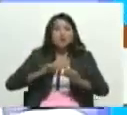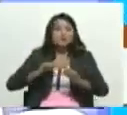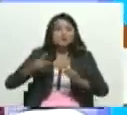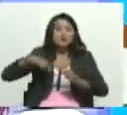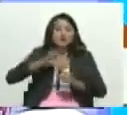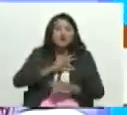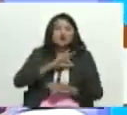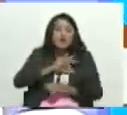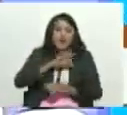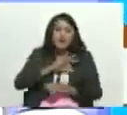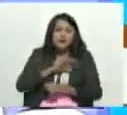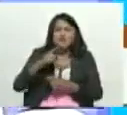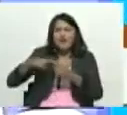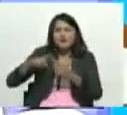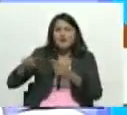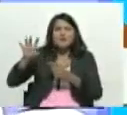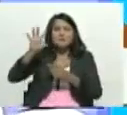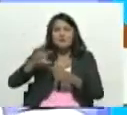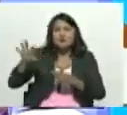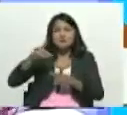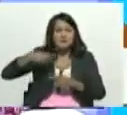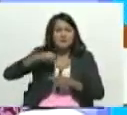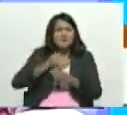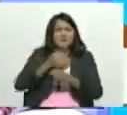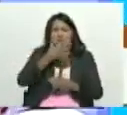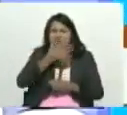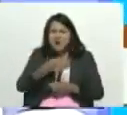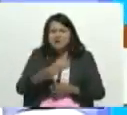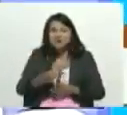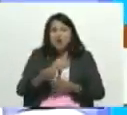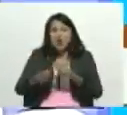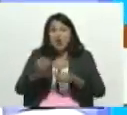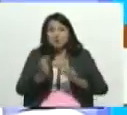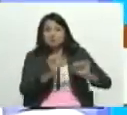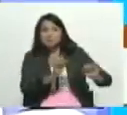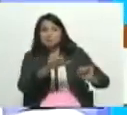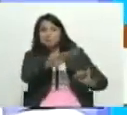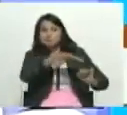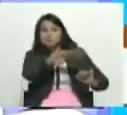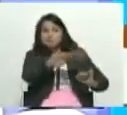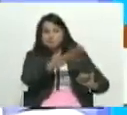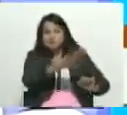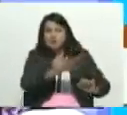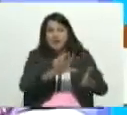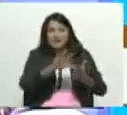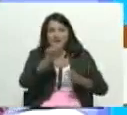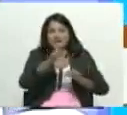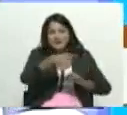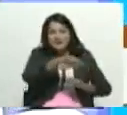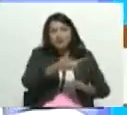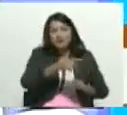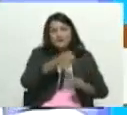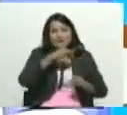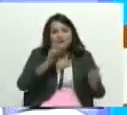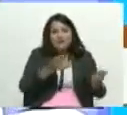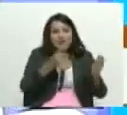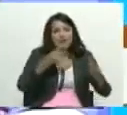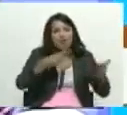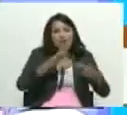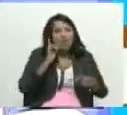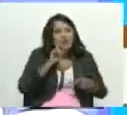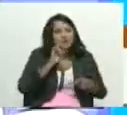bueno nuestro trabajo ha sido bastante sencillo para poder librar estas guerras para poder librar en contra de estos